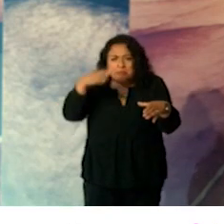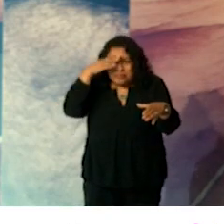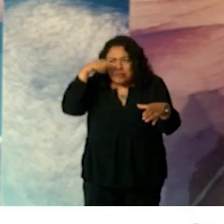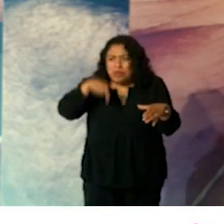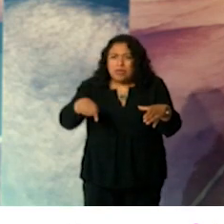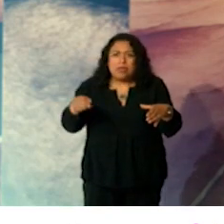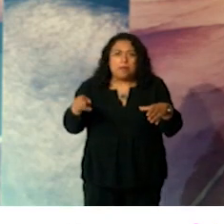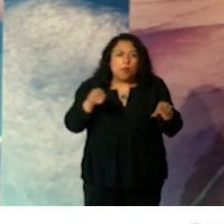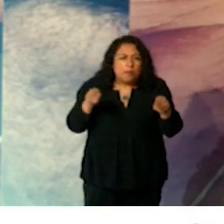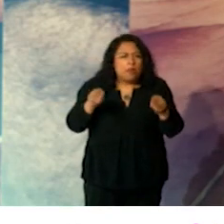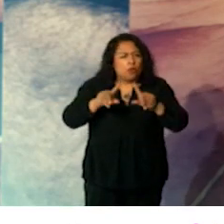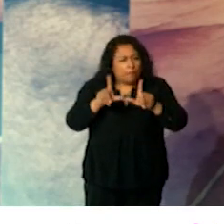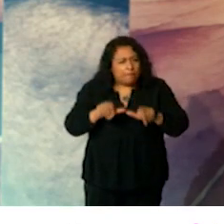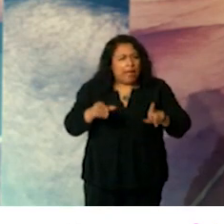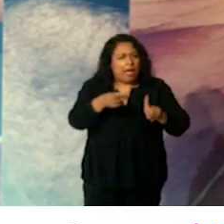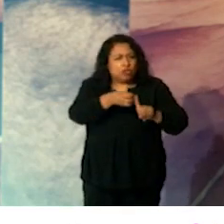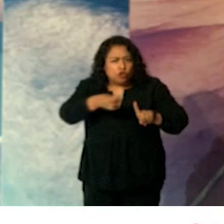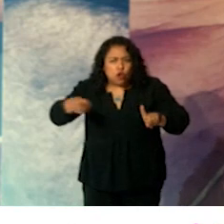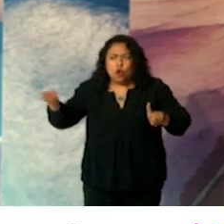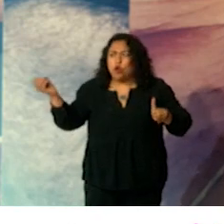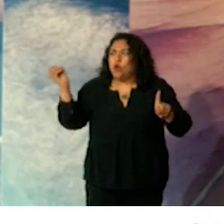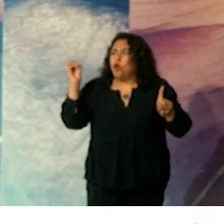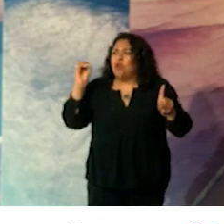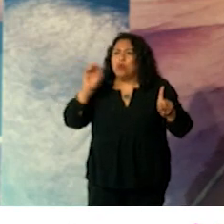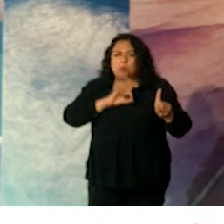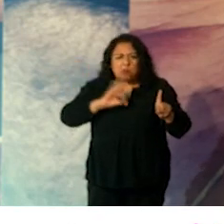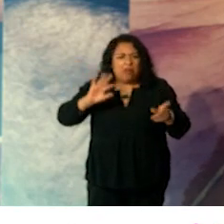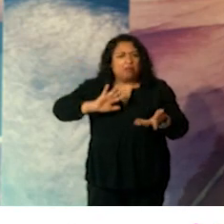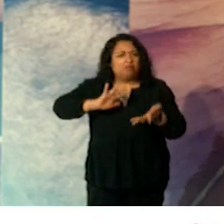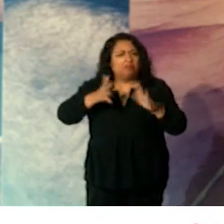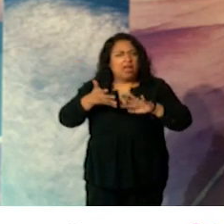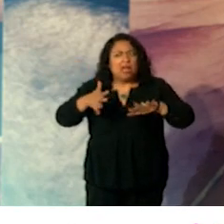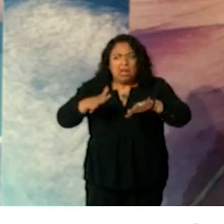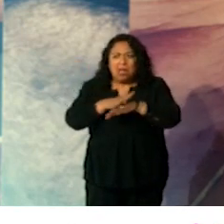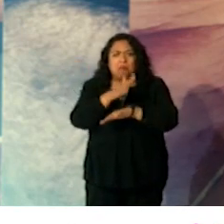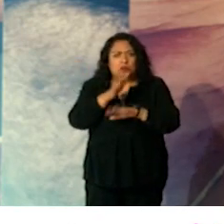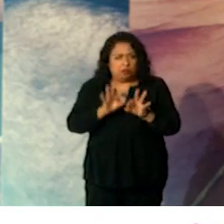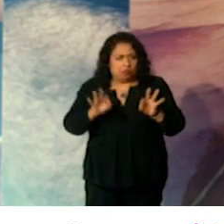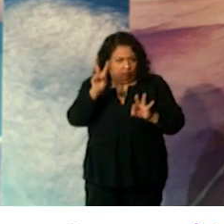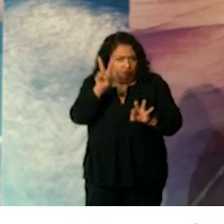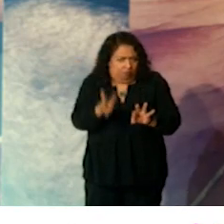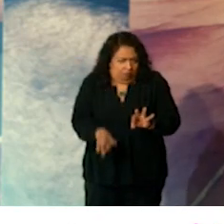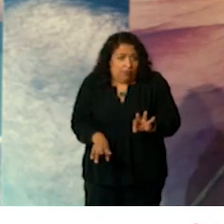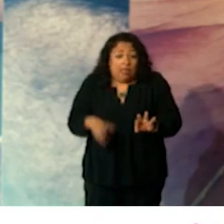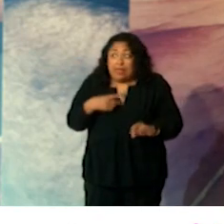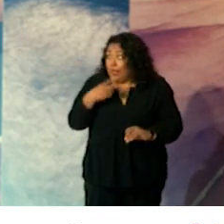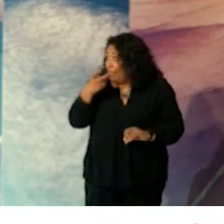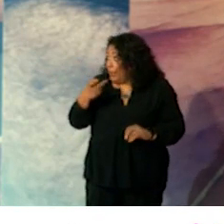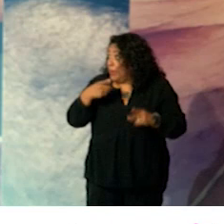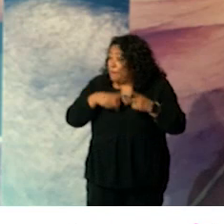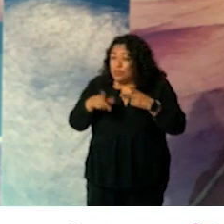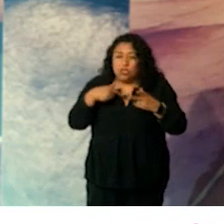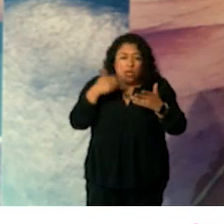través de la movilización pacífica, organizada de un colectivo, se pueden generar cambios reales y trascendentales. Y ahí es donde me empecé a preguntar,